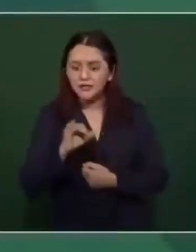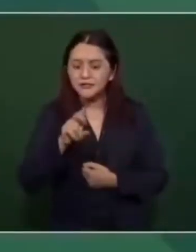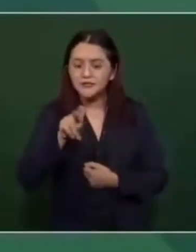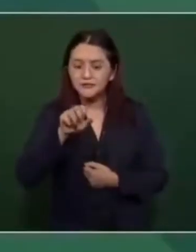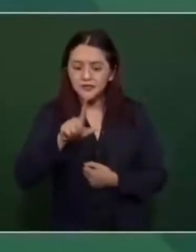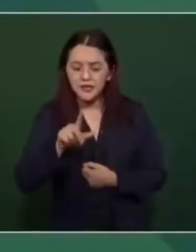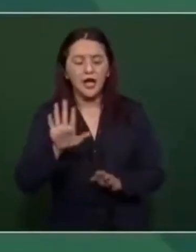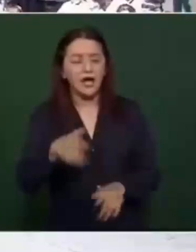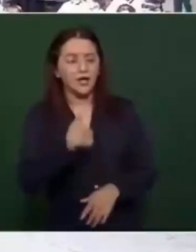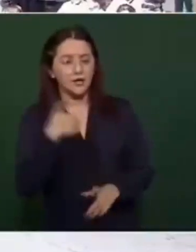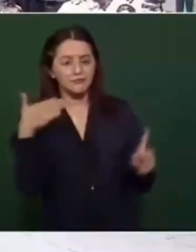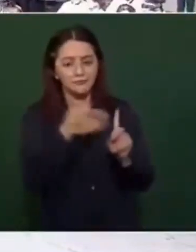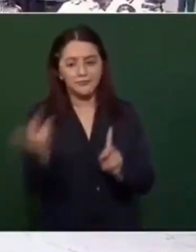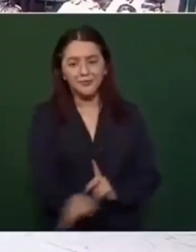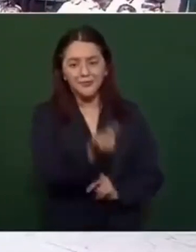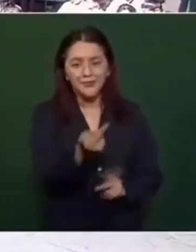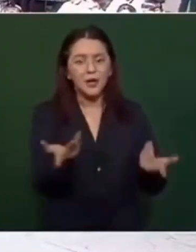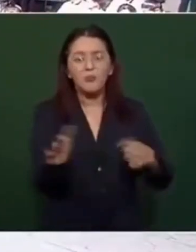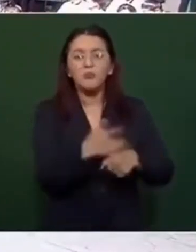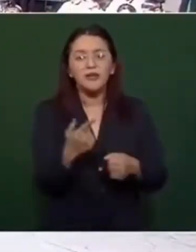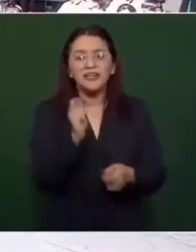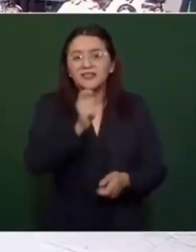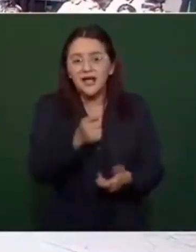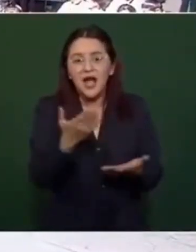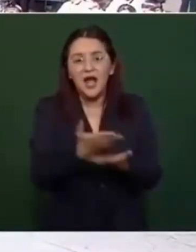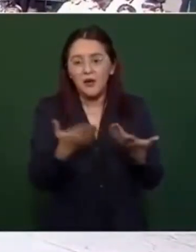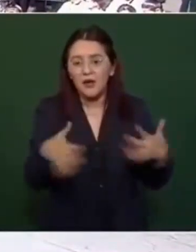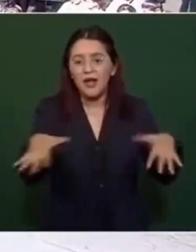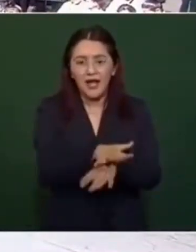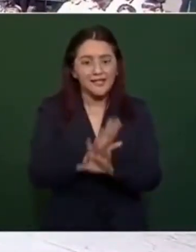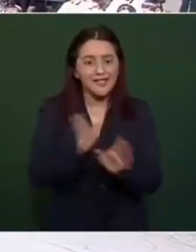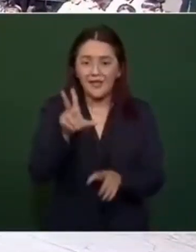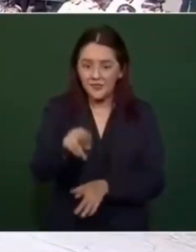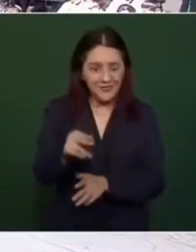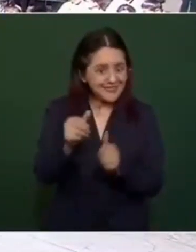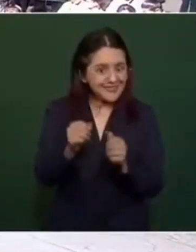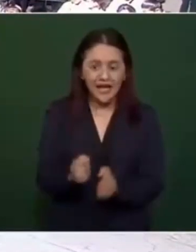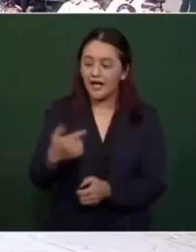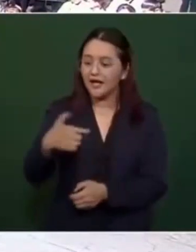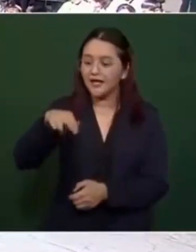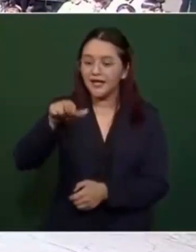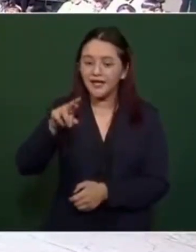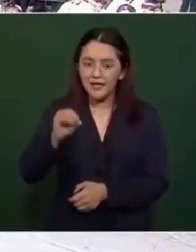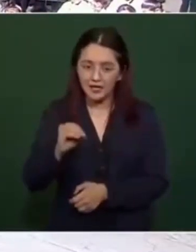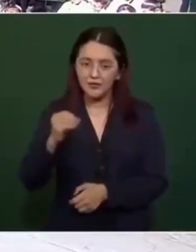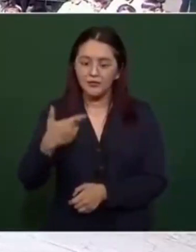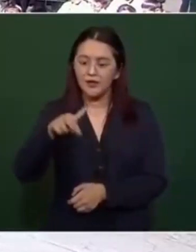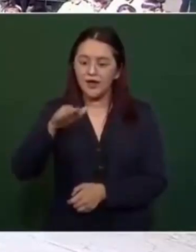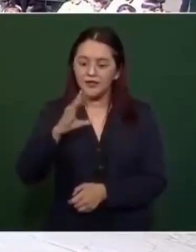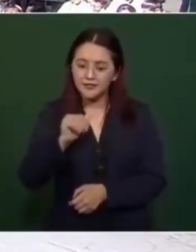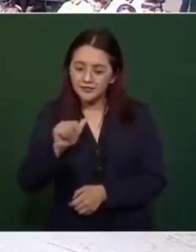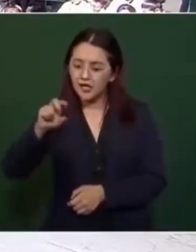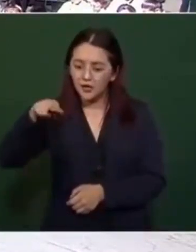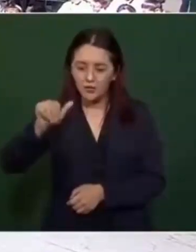Vamos, mi pregunta es, ¿por qué ahora que las cosas han cambiado ya, ya no es Genaro García Luna, es la secretaria Rosa Isela? Usted mismo ha dicho, pues